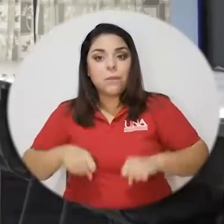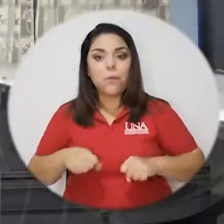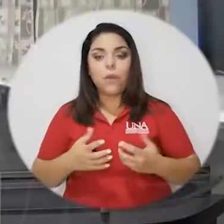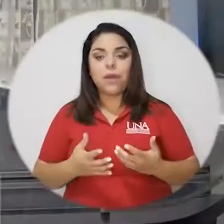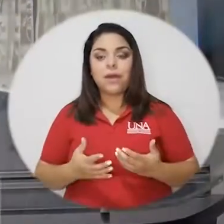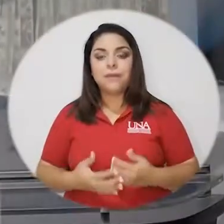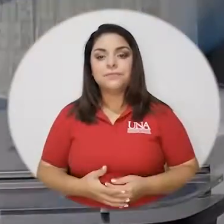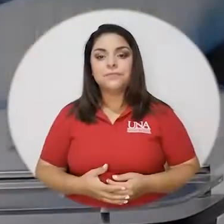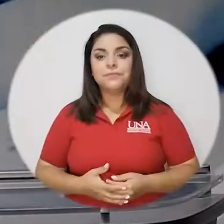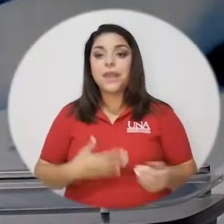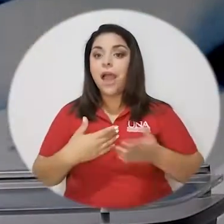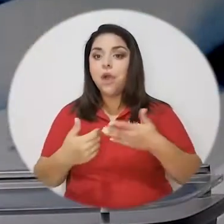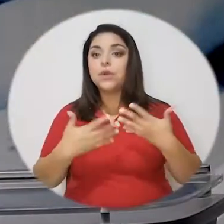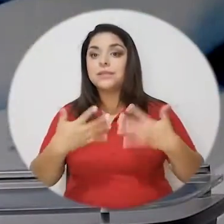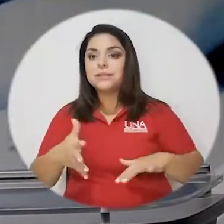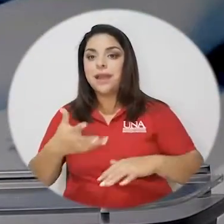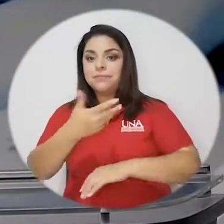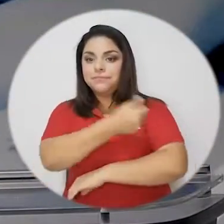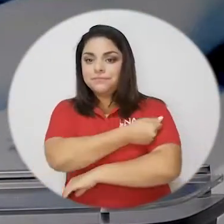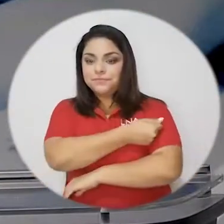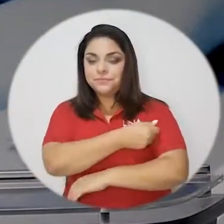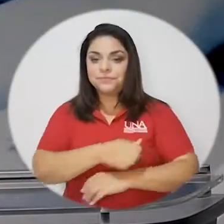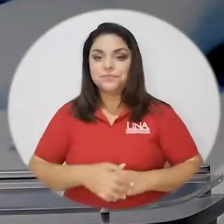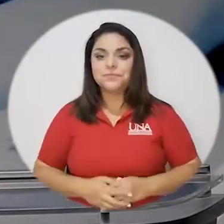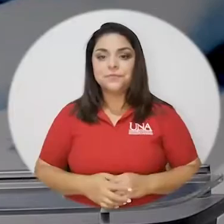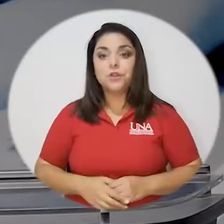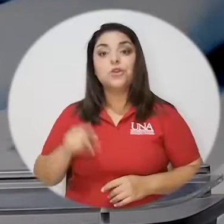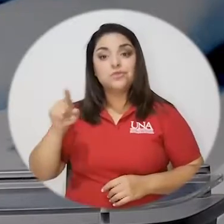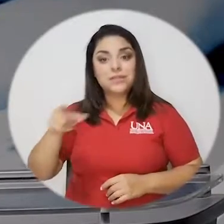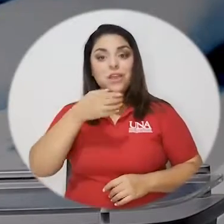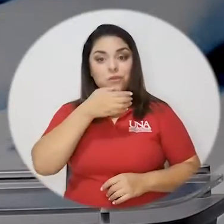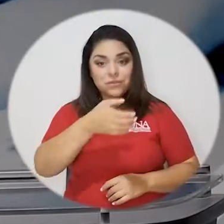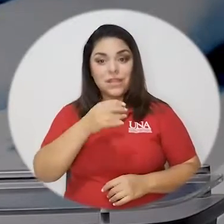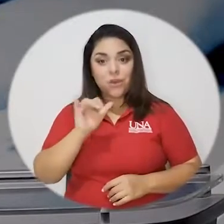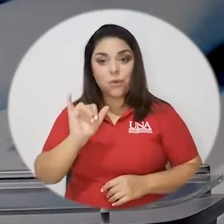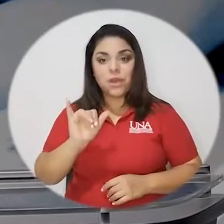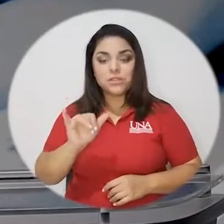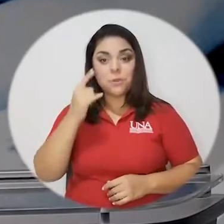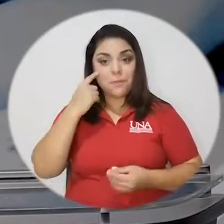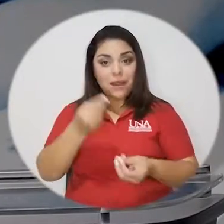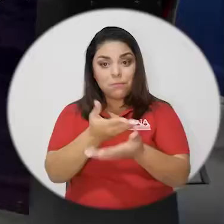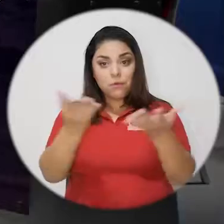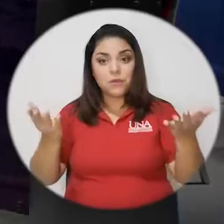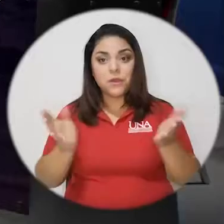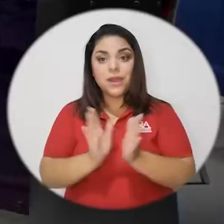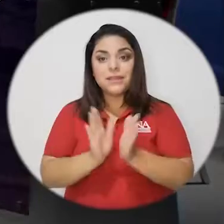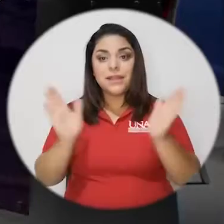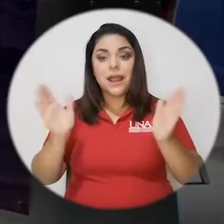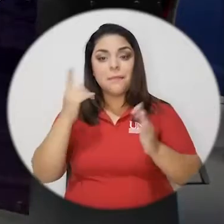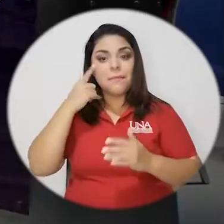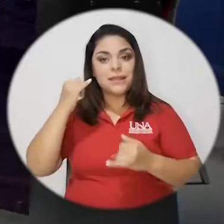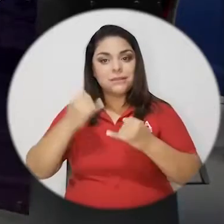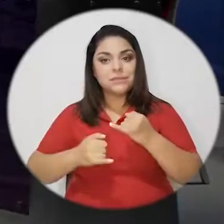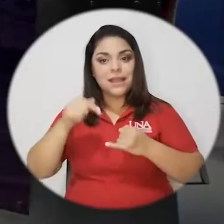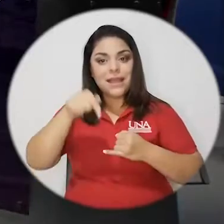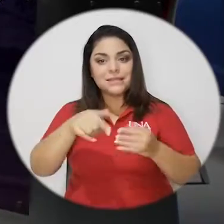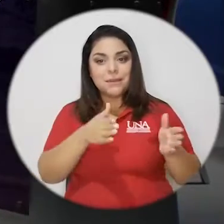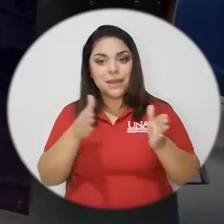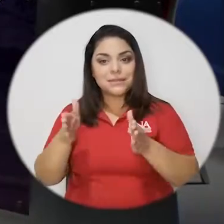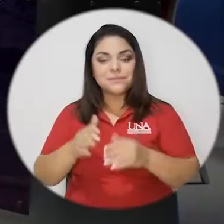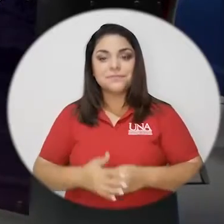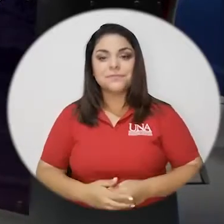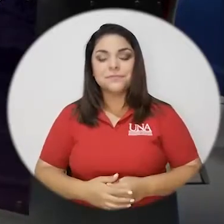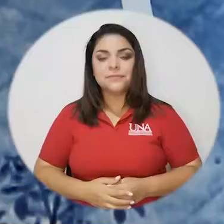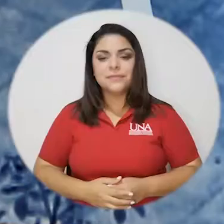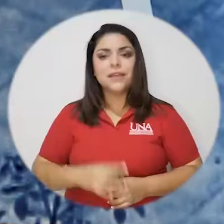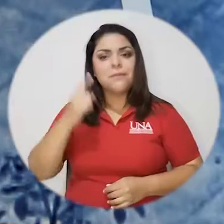distancia, hasta donde sea posible, a pesar de la vacuna? Esa sería como su recomendación para el público general